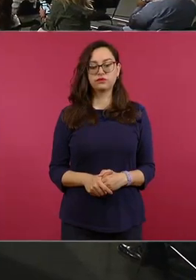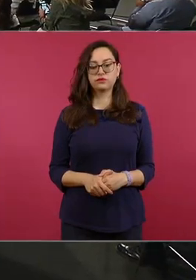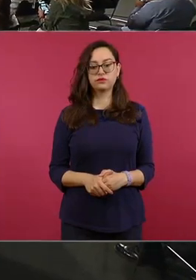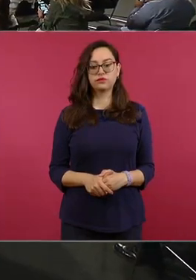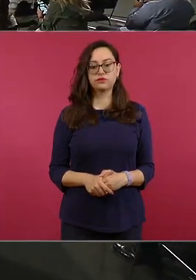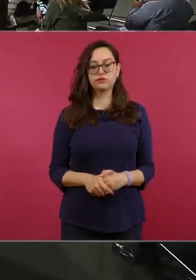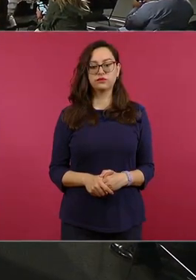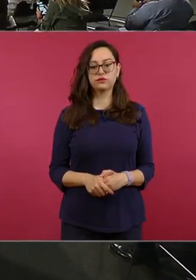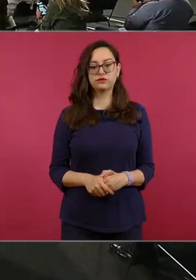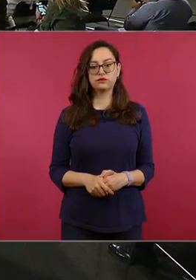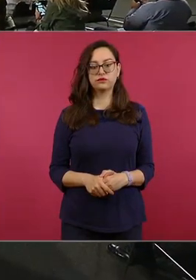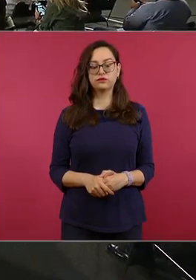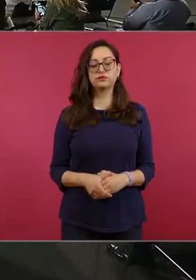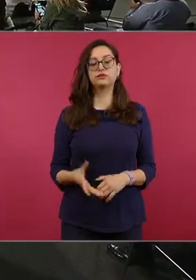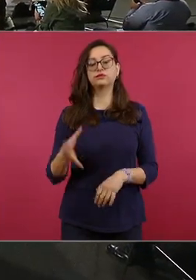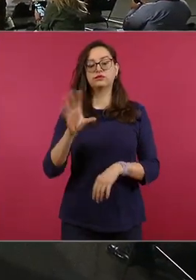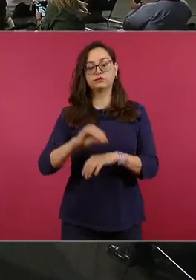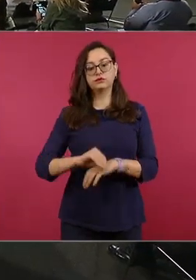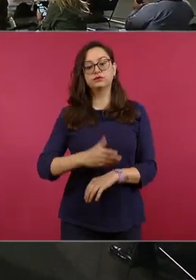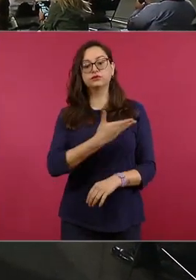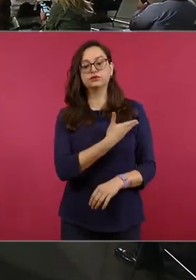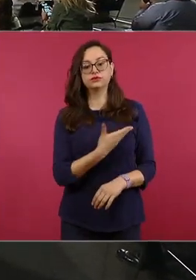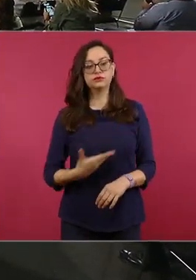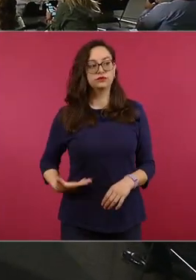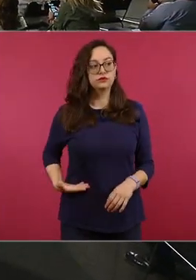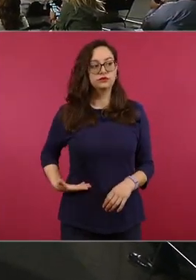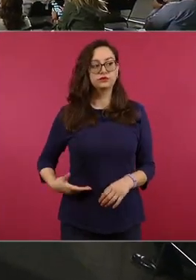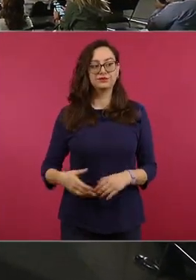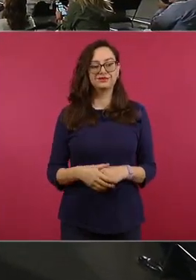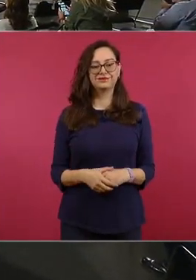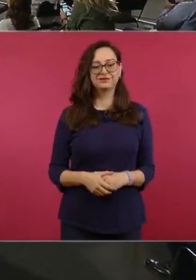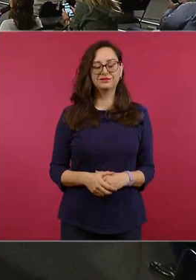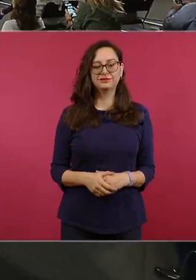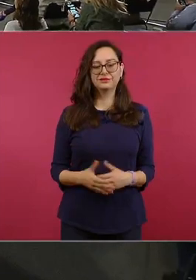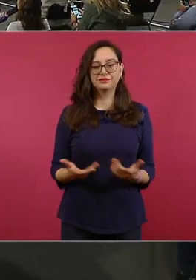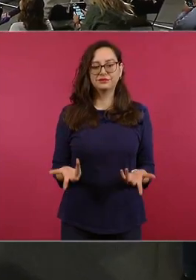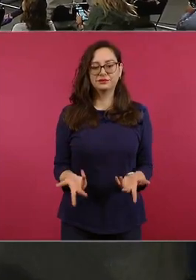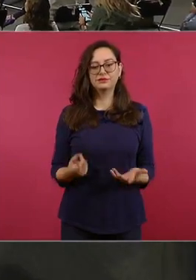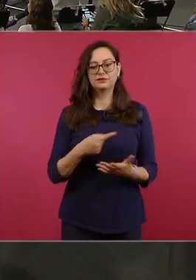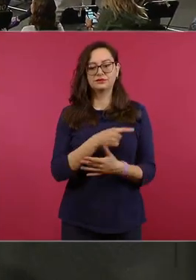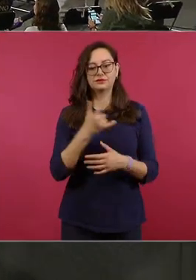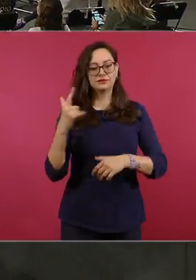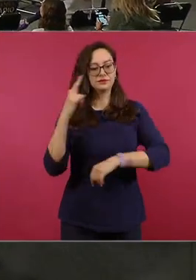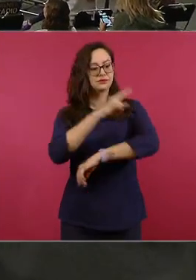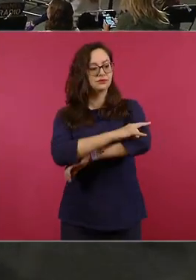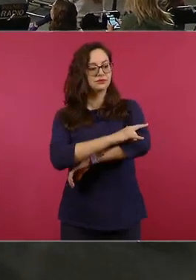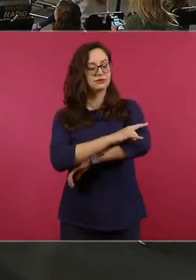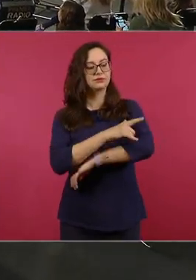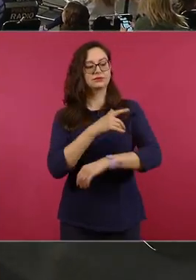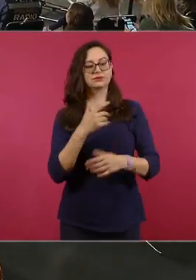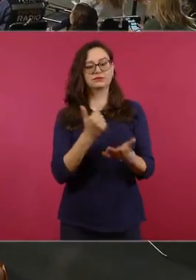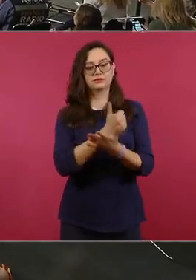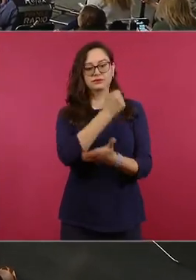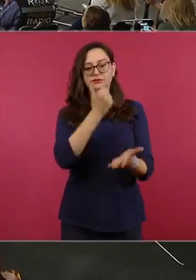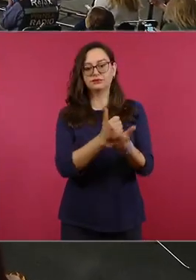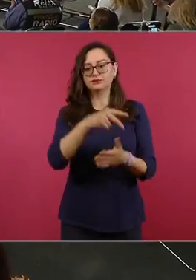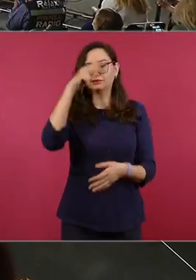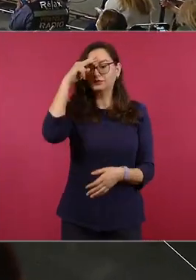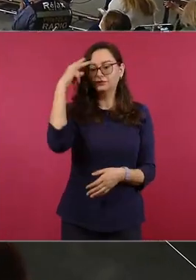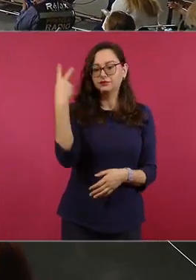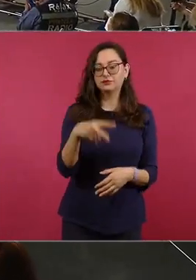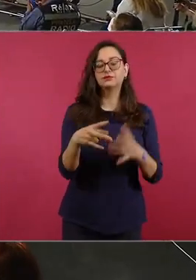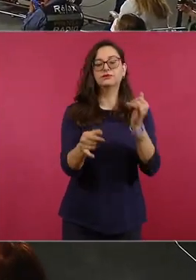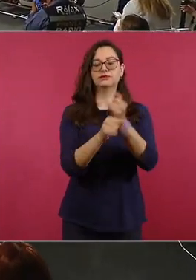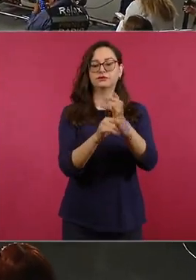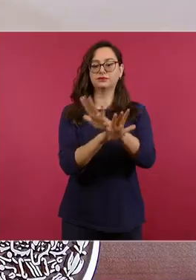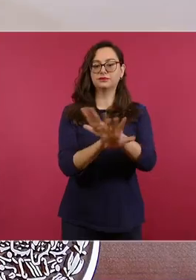Con su permiso, señor presidente, vamos a informar sobre el aeropuerto de la Ciudad de México y primero